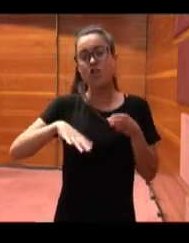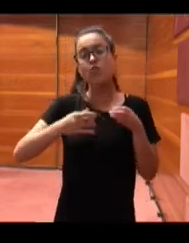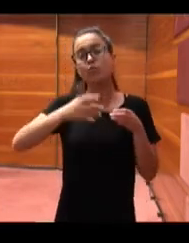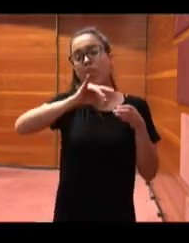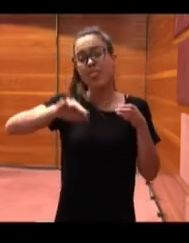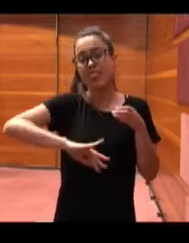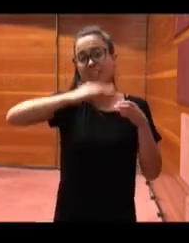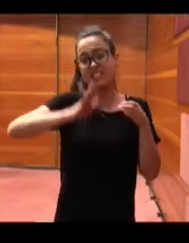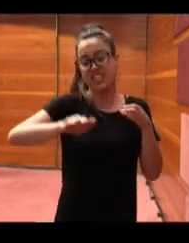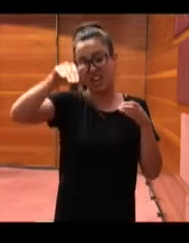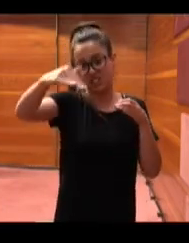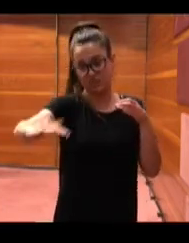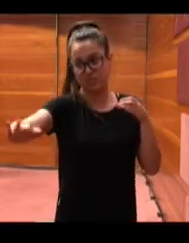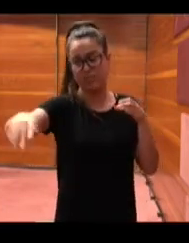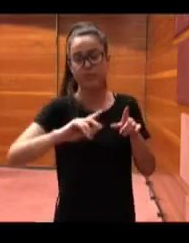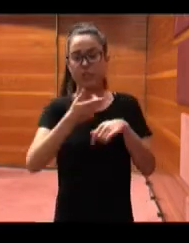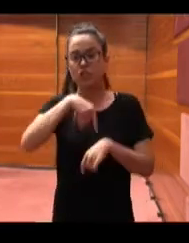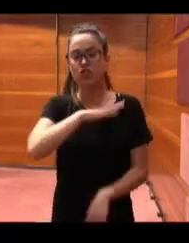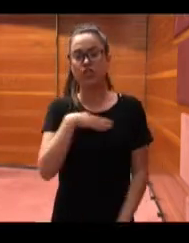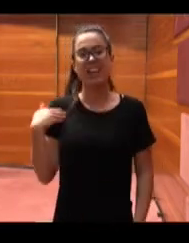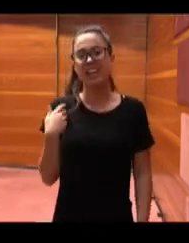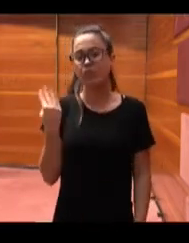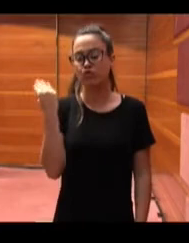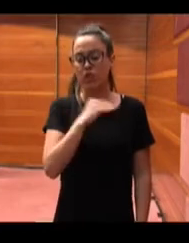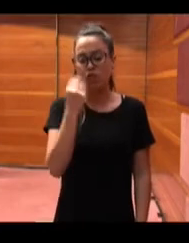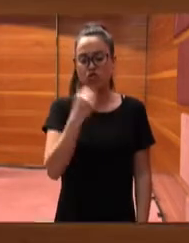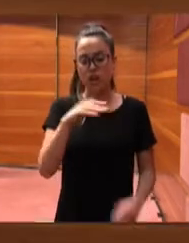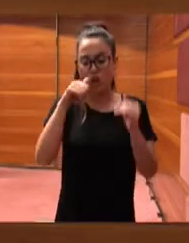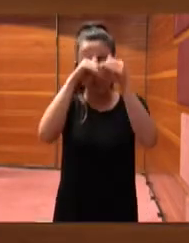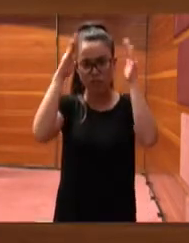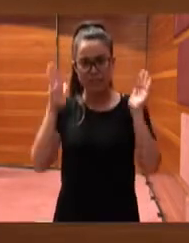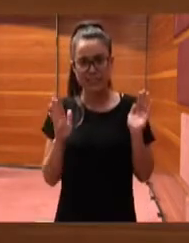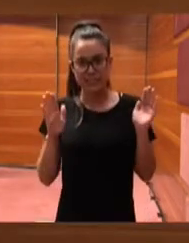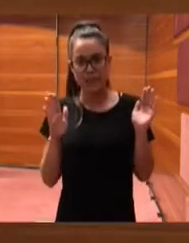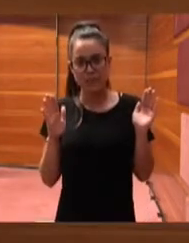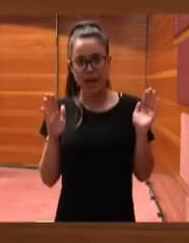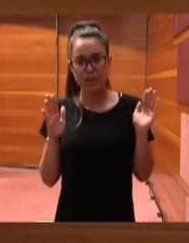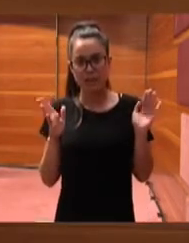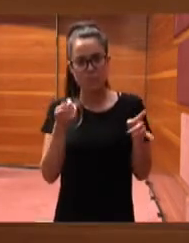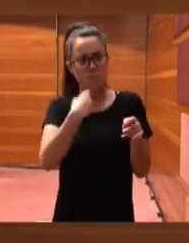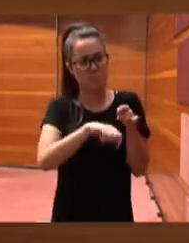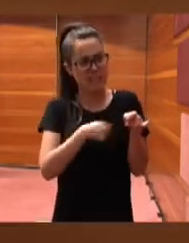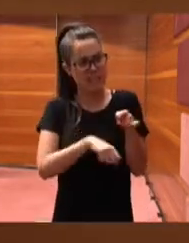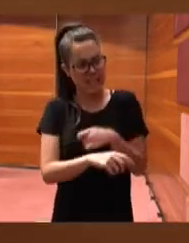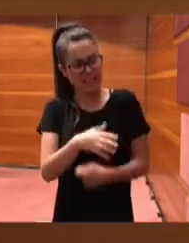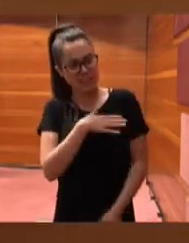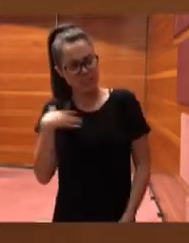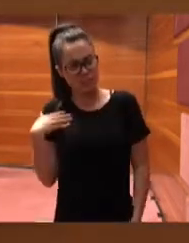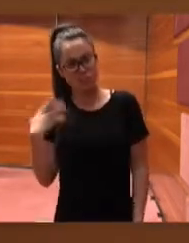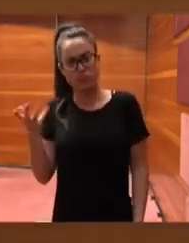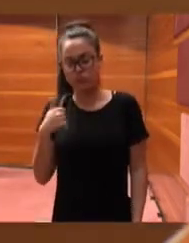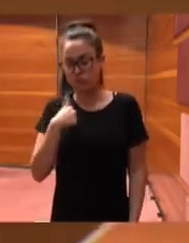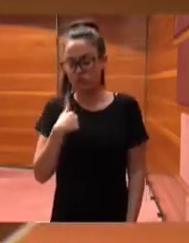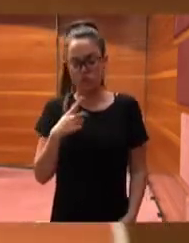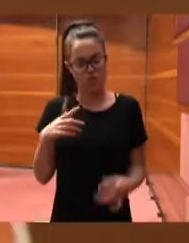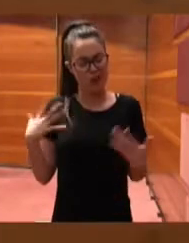Estamos hartos de intentar vender hielo a los esquimales. Y seguimos intentando vender hielo a los esquimales. Yo